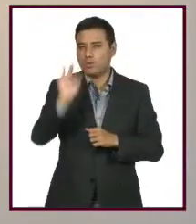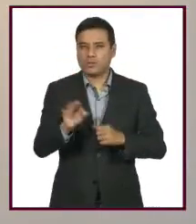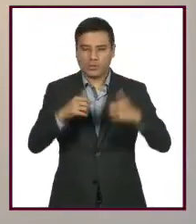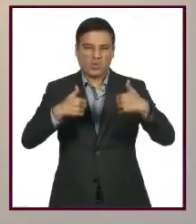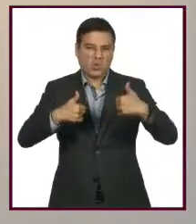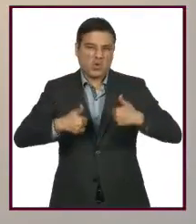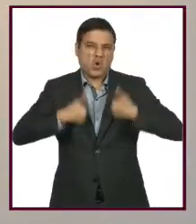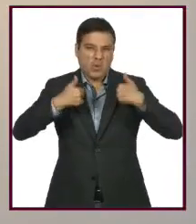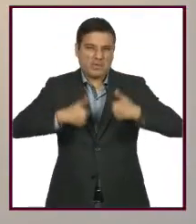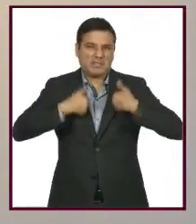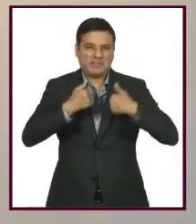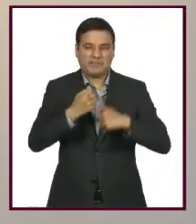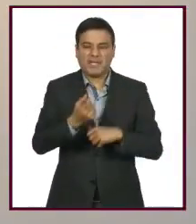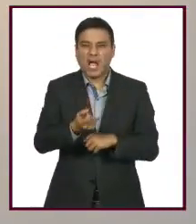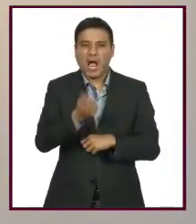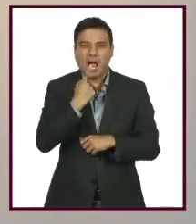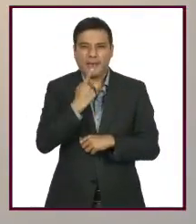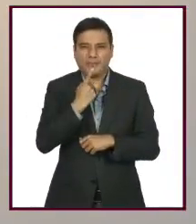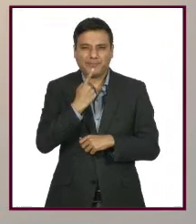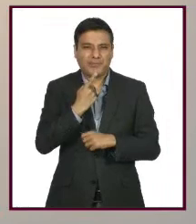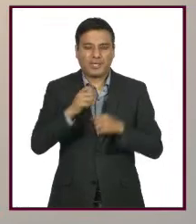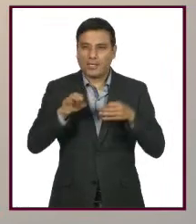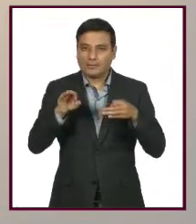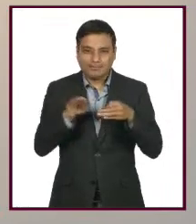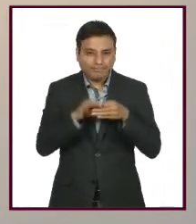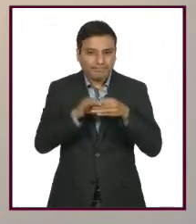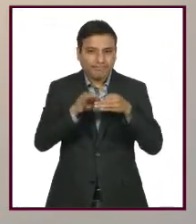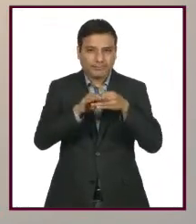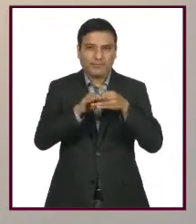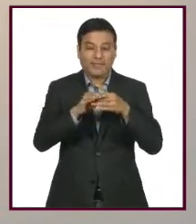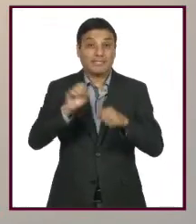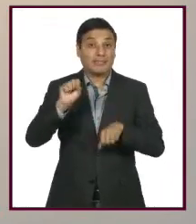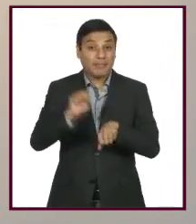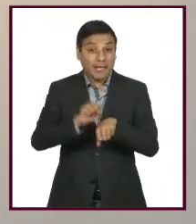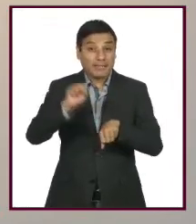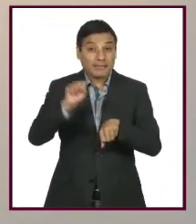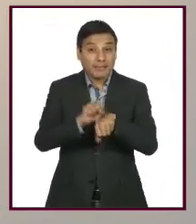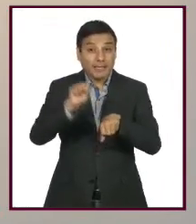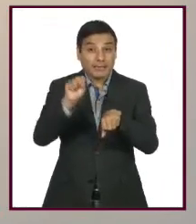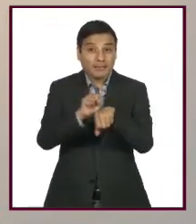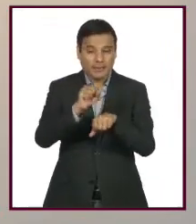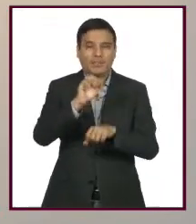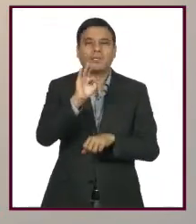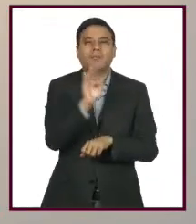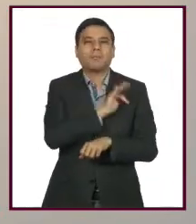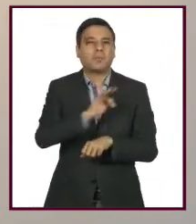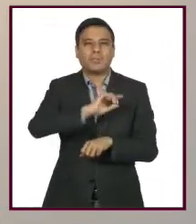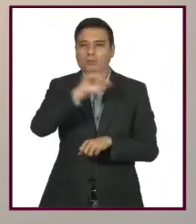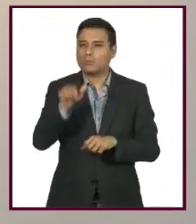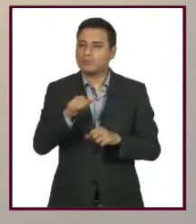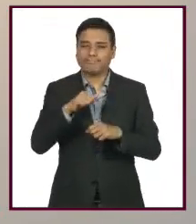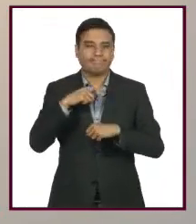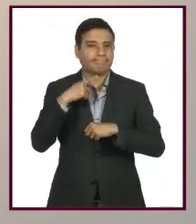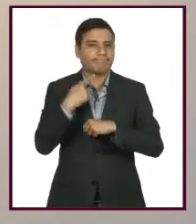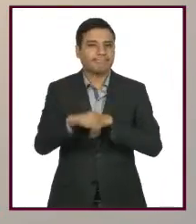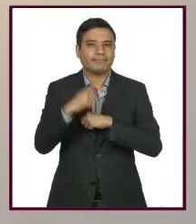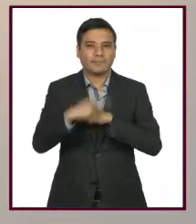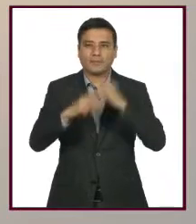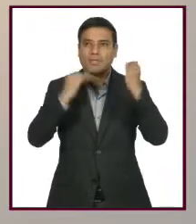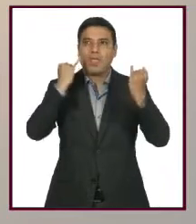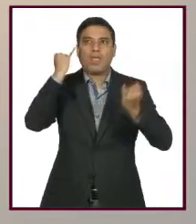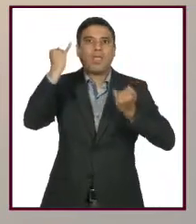llegan a consumir esta sustancia de forma continuada por varias semanas, tienen un mayor riesgo de presentar